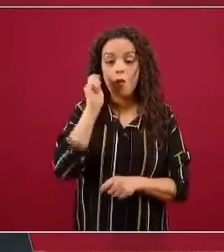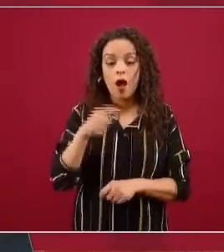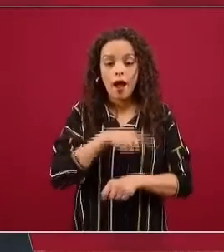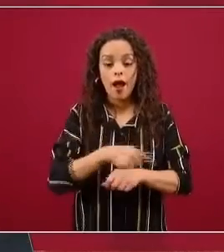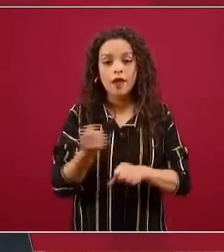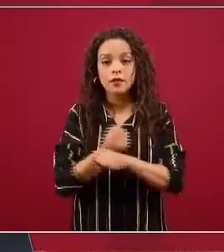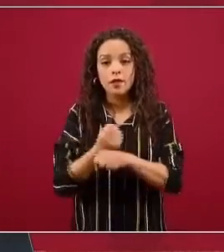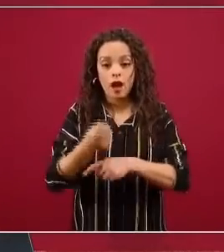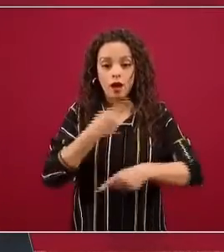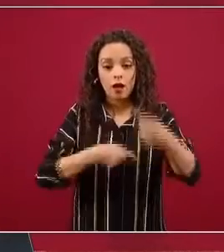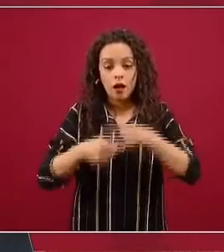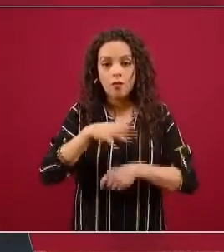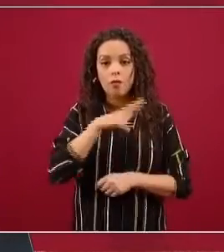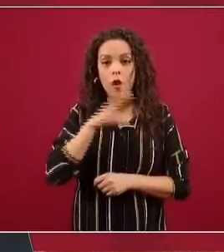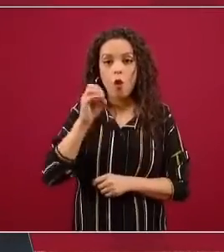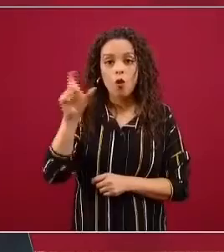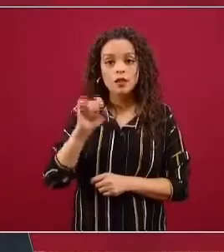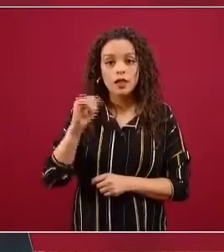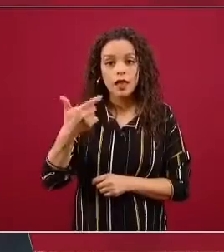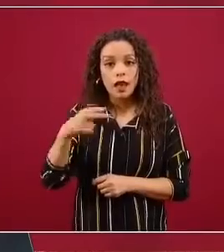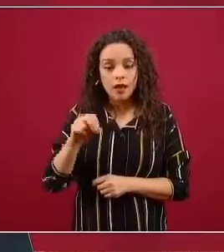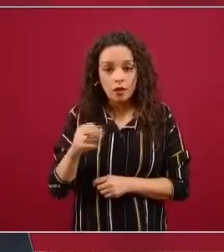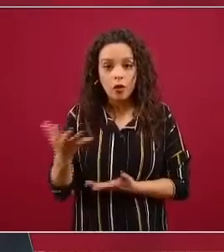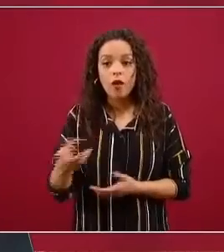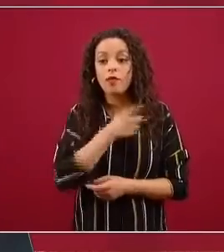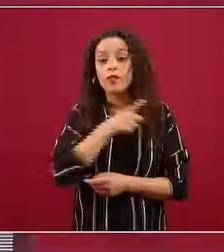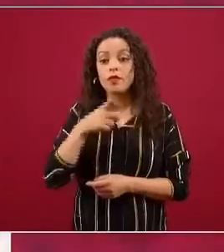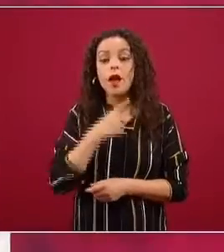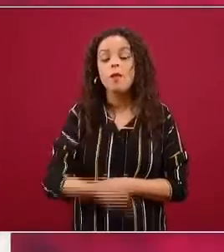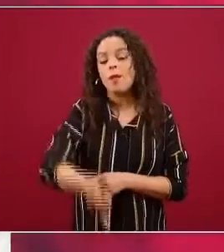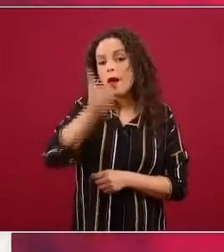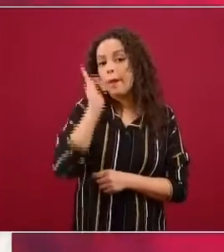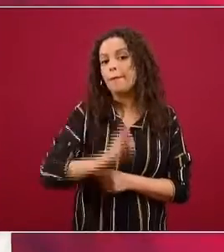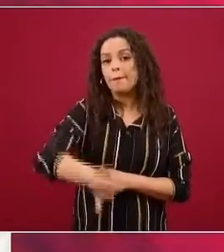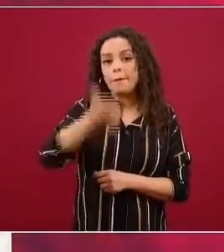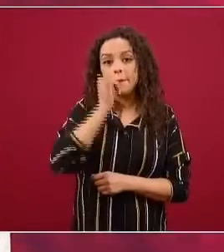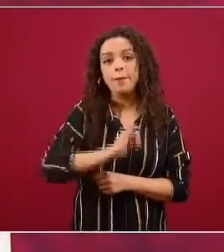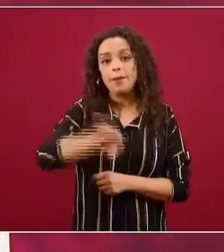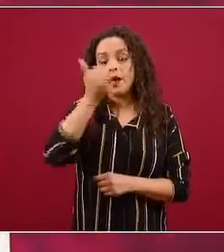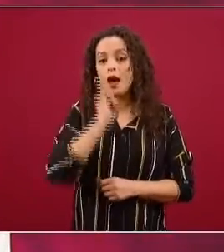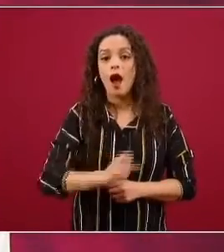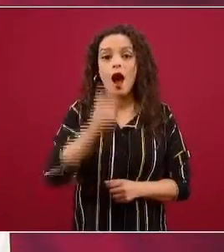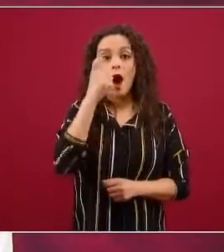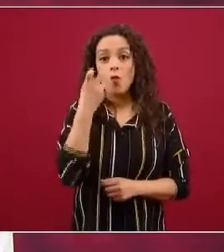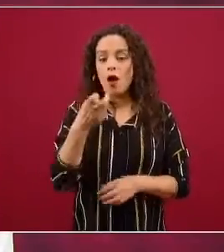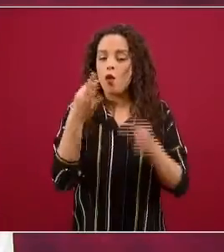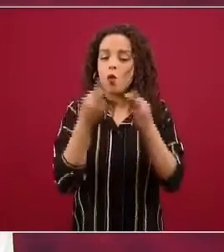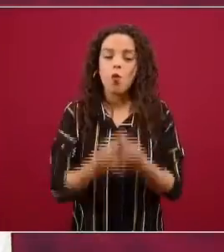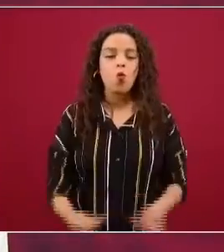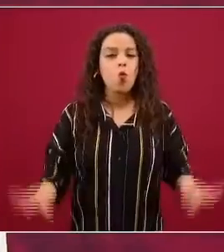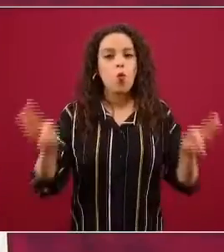le hidrate. La hidratación es importantísima, importantísima, la hidratación.